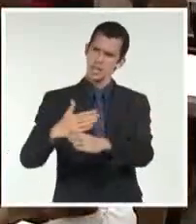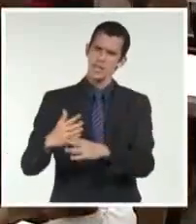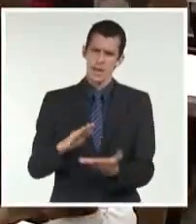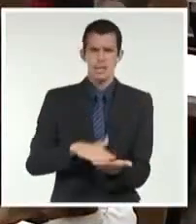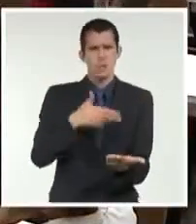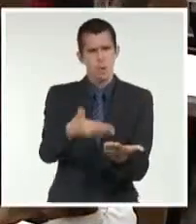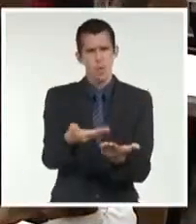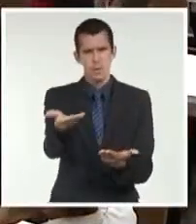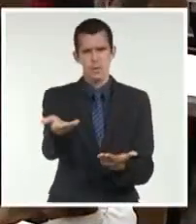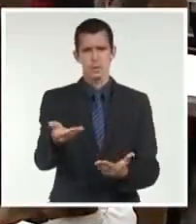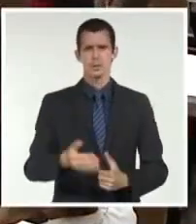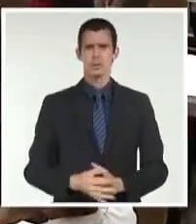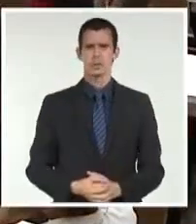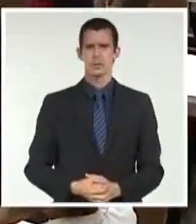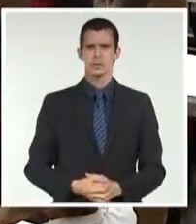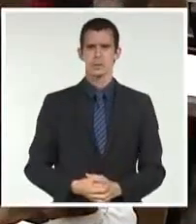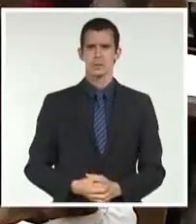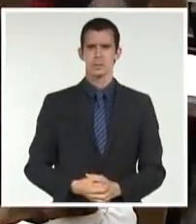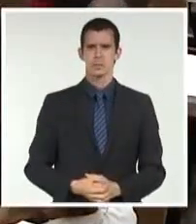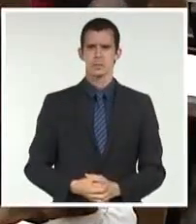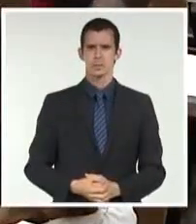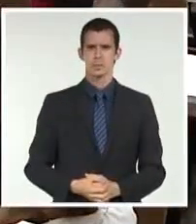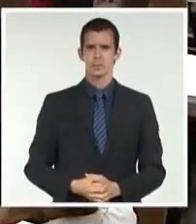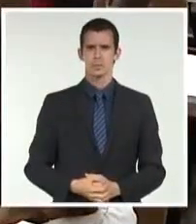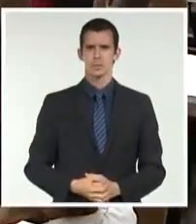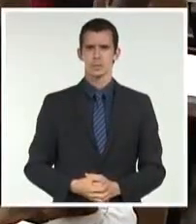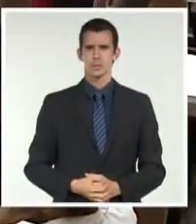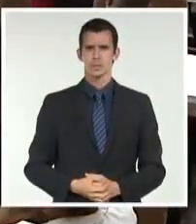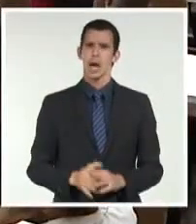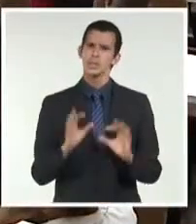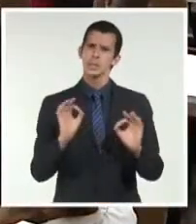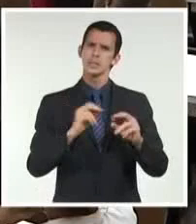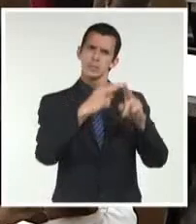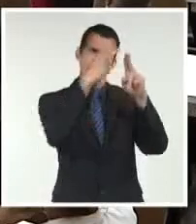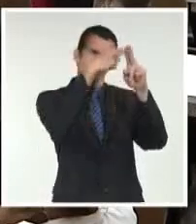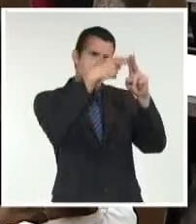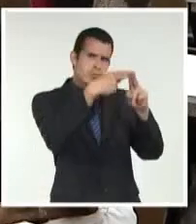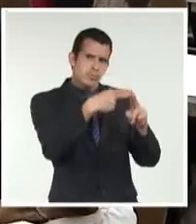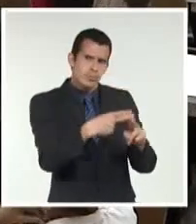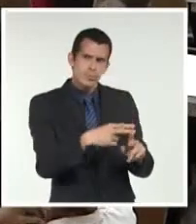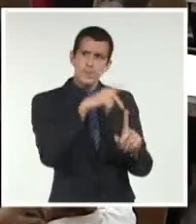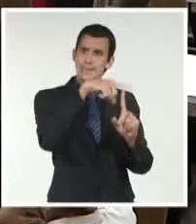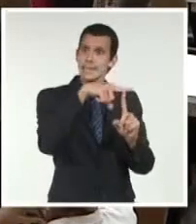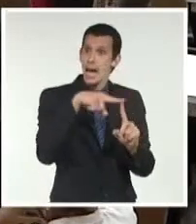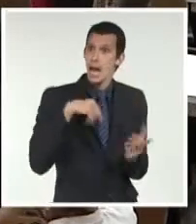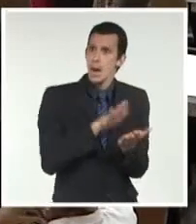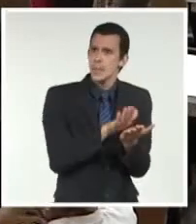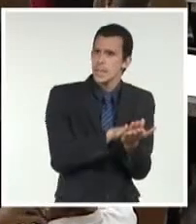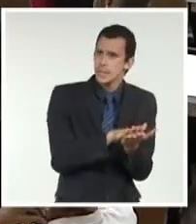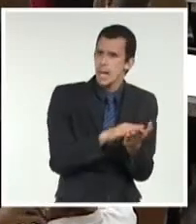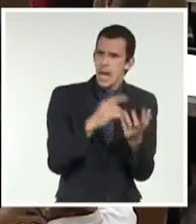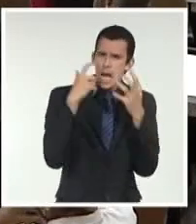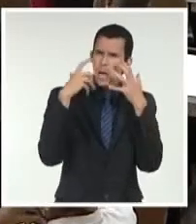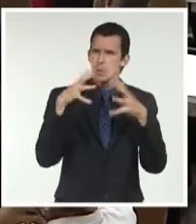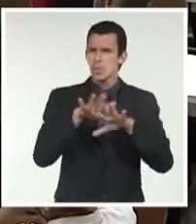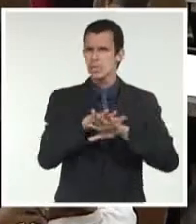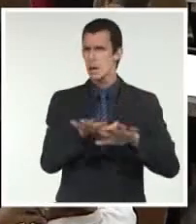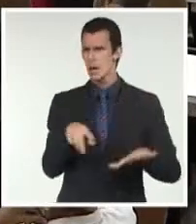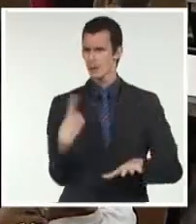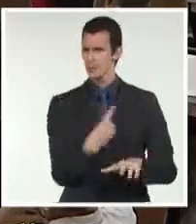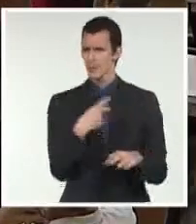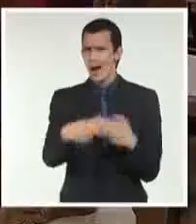Por supuesto que esa lista de tareas que en lo inmediato define las prioridades no es lo único que ocupa al partido y al